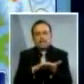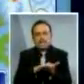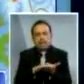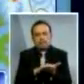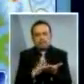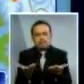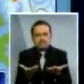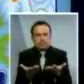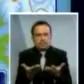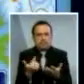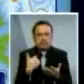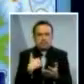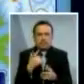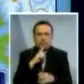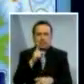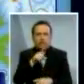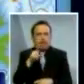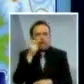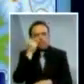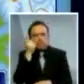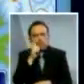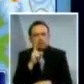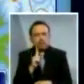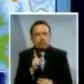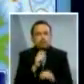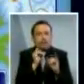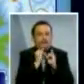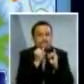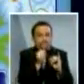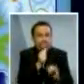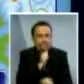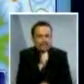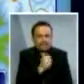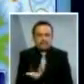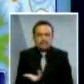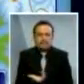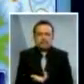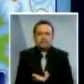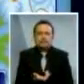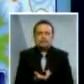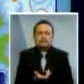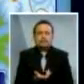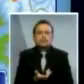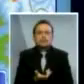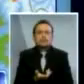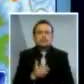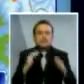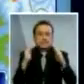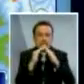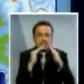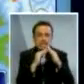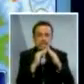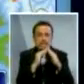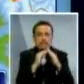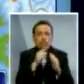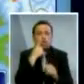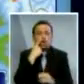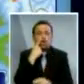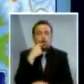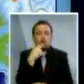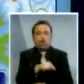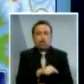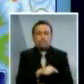porque a lo mejor no, porque no lo puede entender, no por capacidad, sino por información. Mira, se quema la casa de un señor que se llama